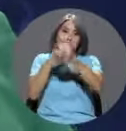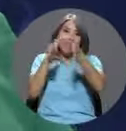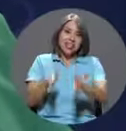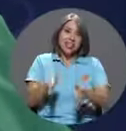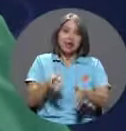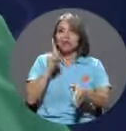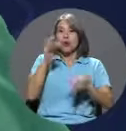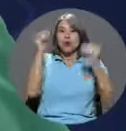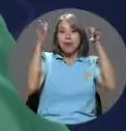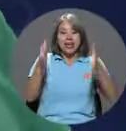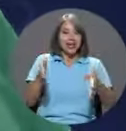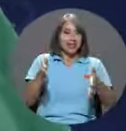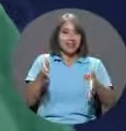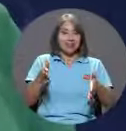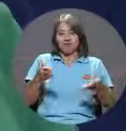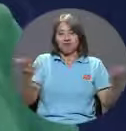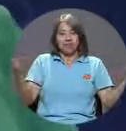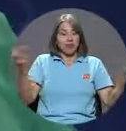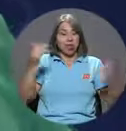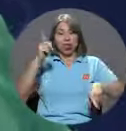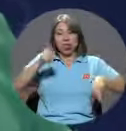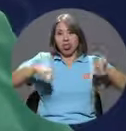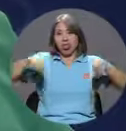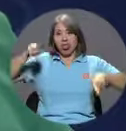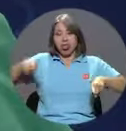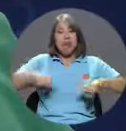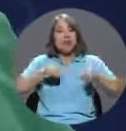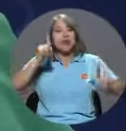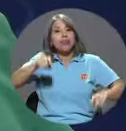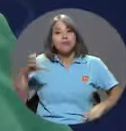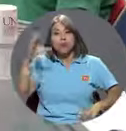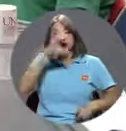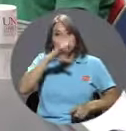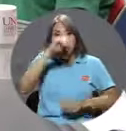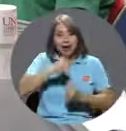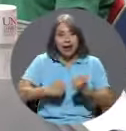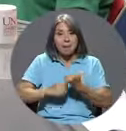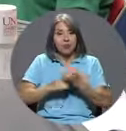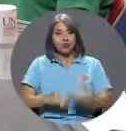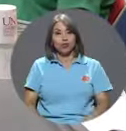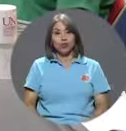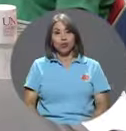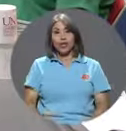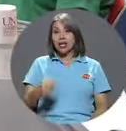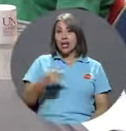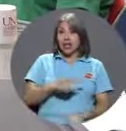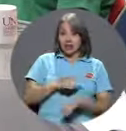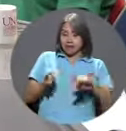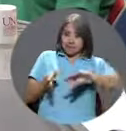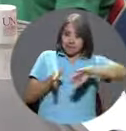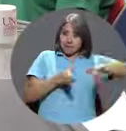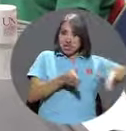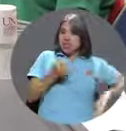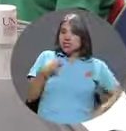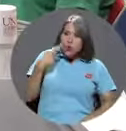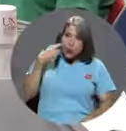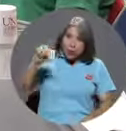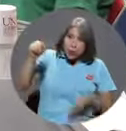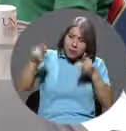un guía, una maestra, un profesor. Pero buscar el apoyo. Si estamos viendo síntomas en alguien más